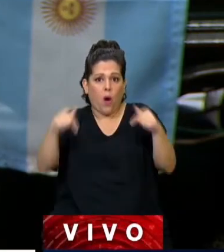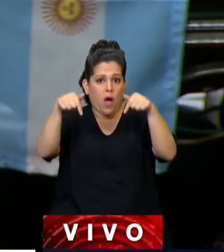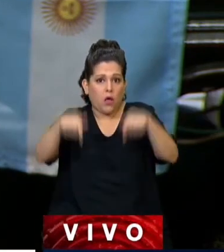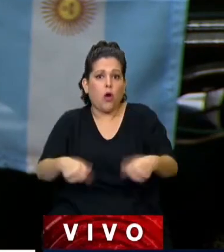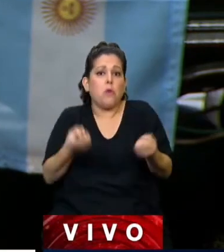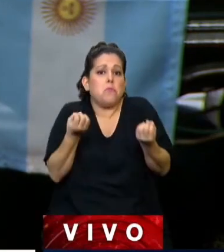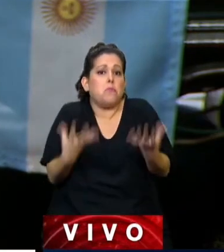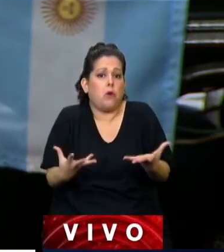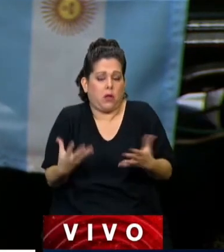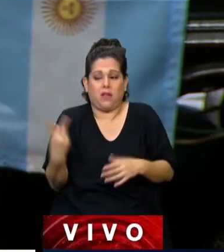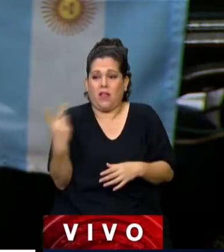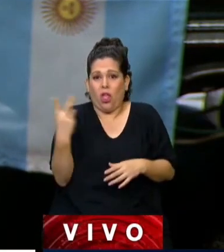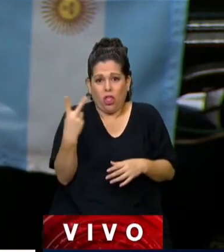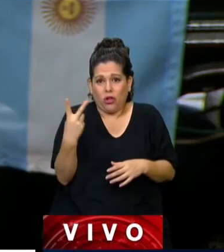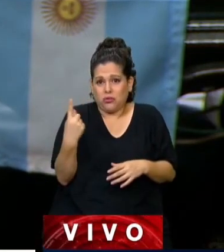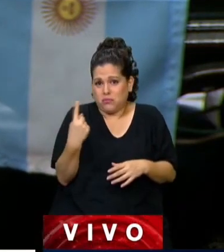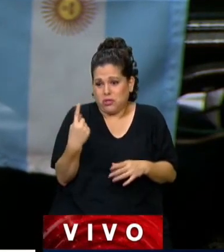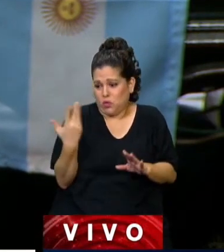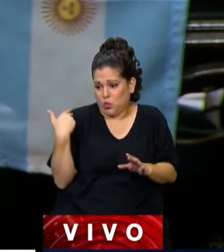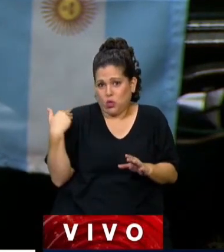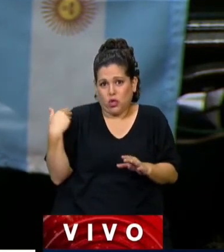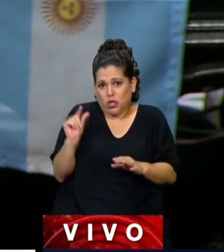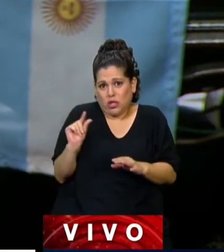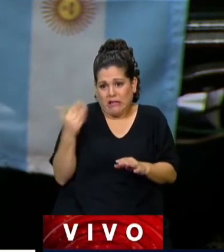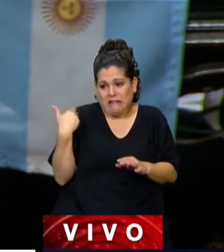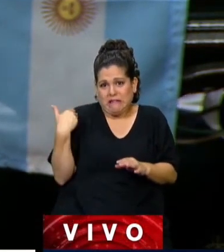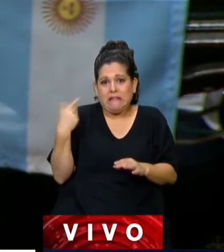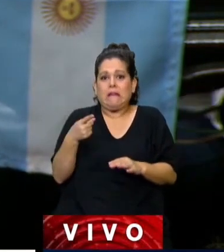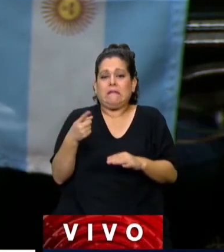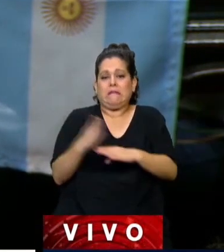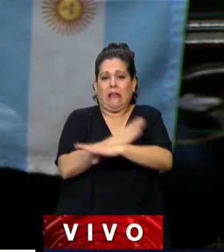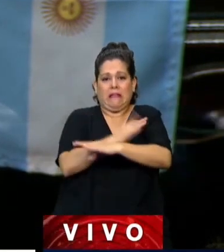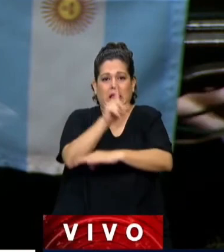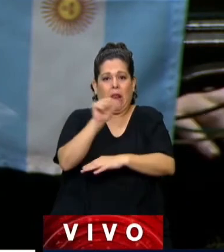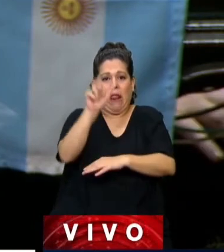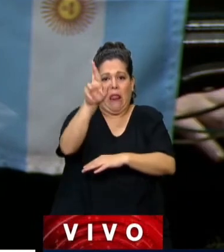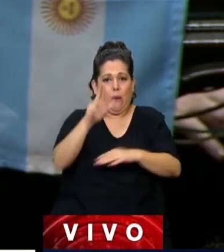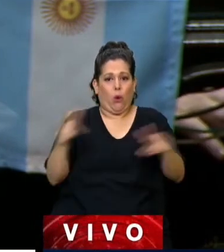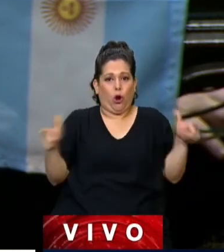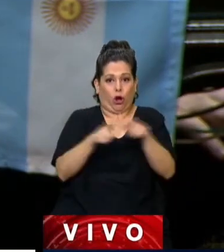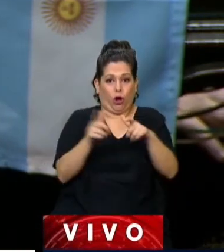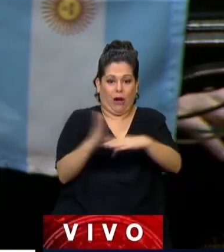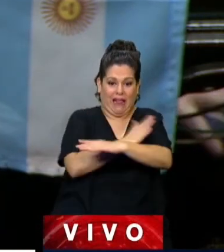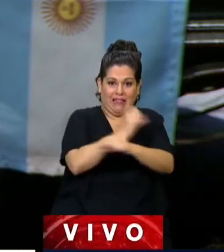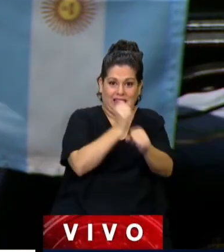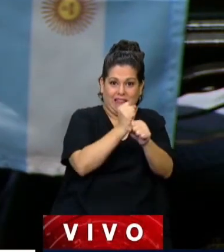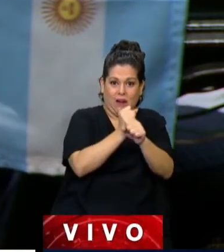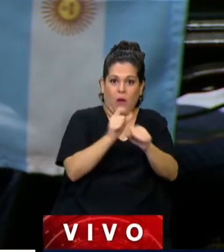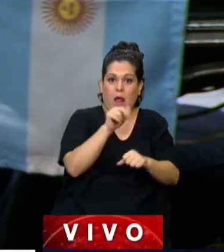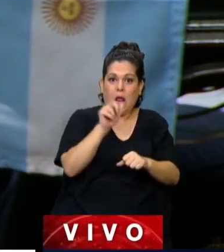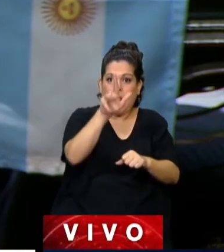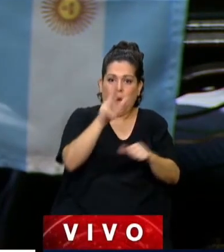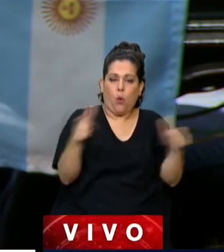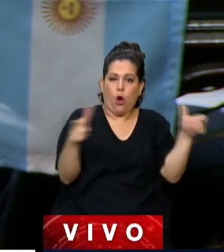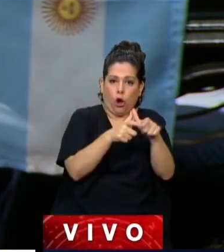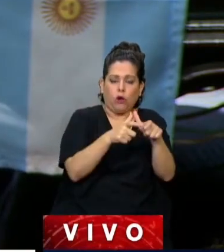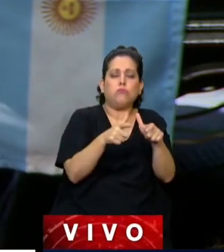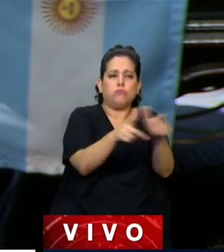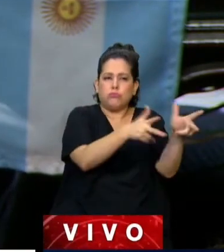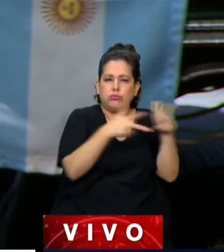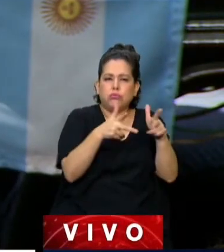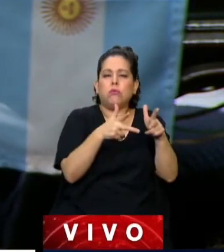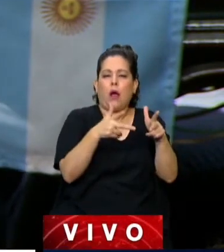dos minutos antes del inicio de la reunión de labor parlamentaria teníamos un acuerdo político para construir el